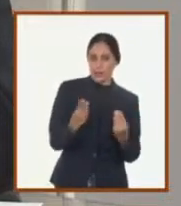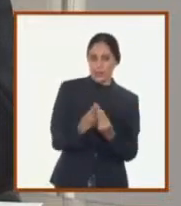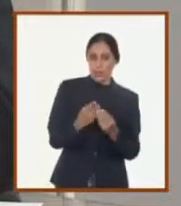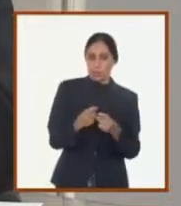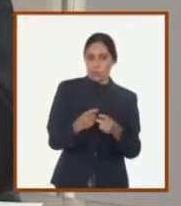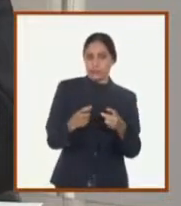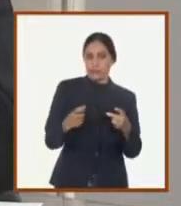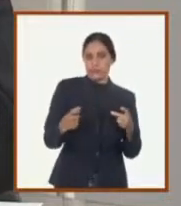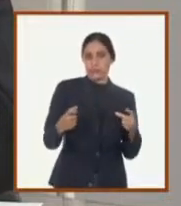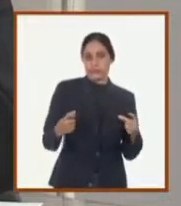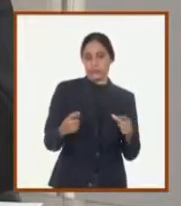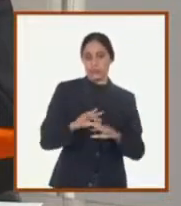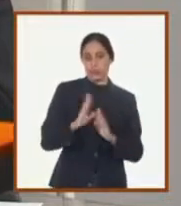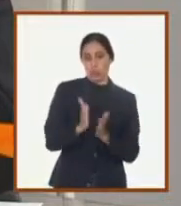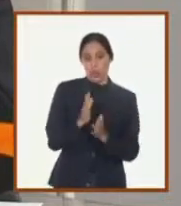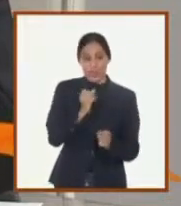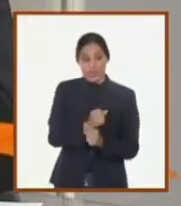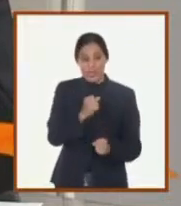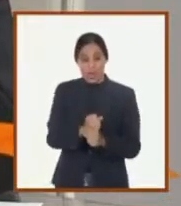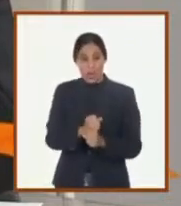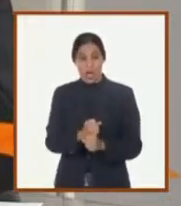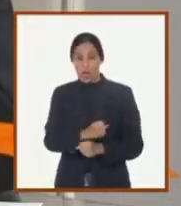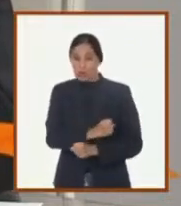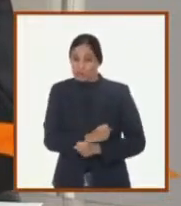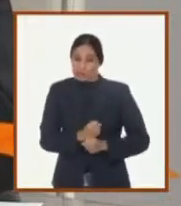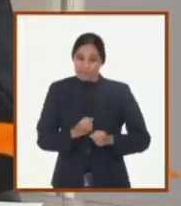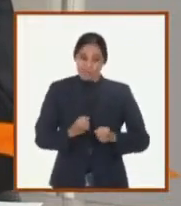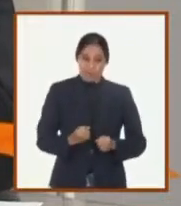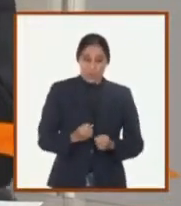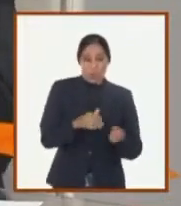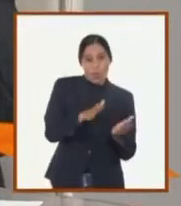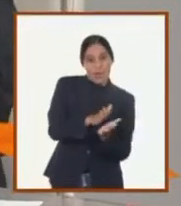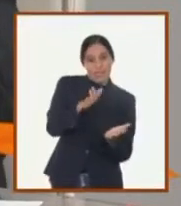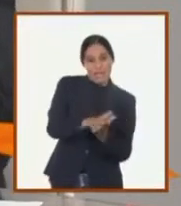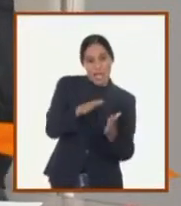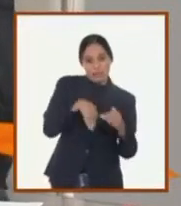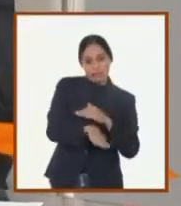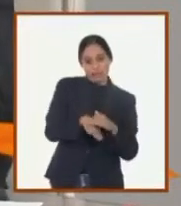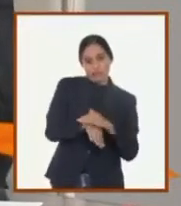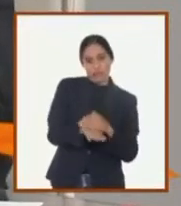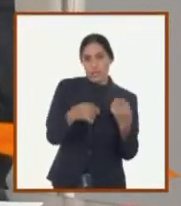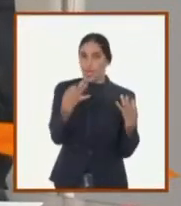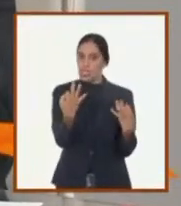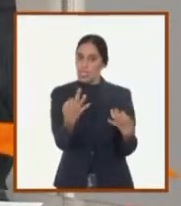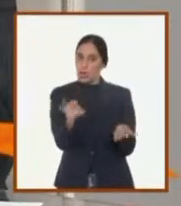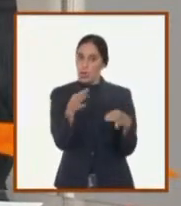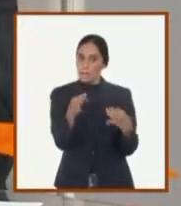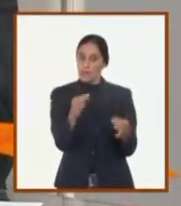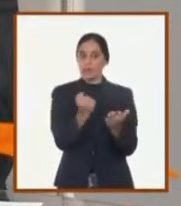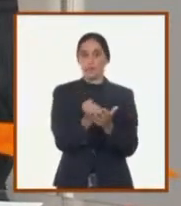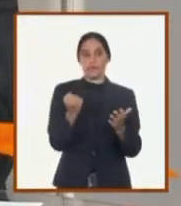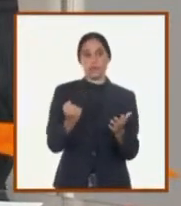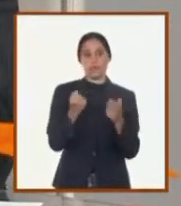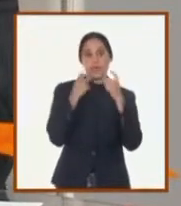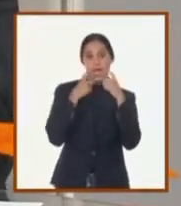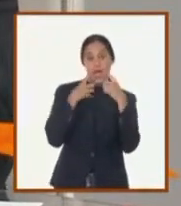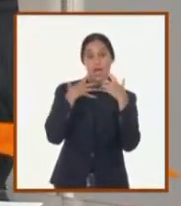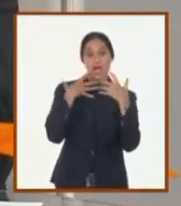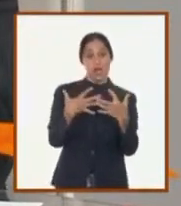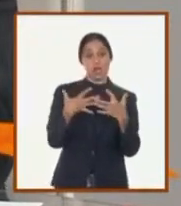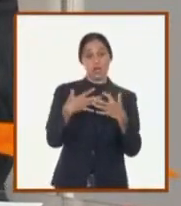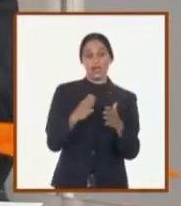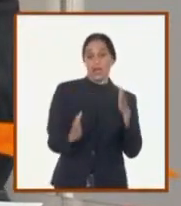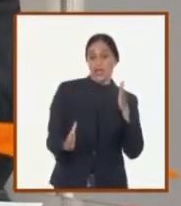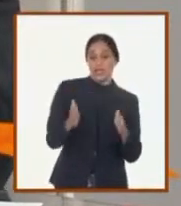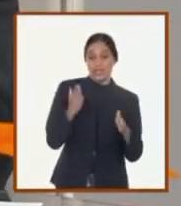ampliando el trabajo recuperación y compilación de de documento muy importante la etapa